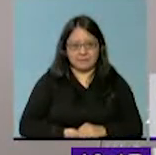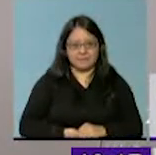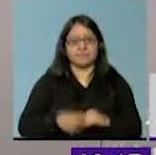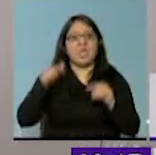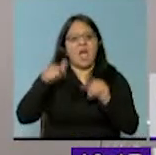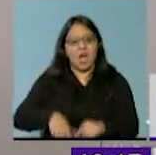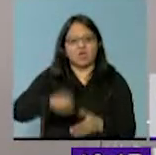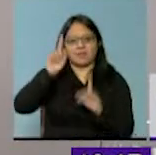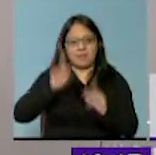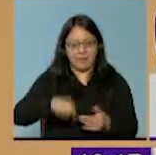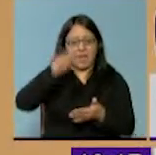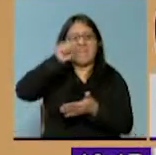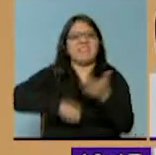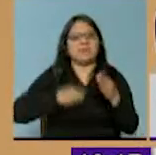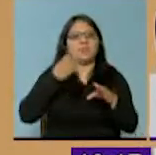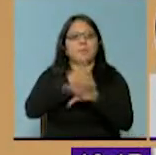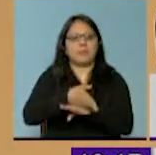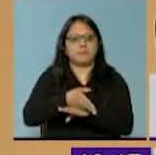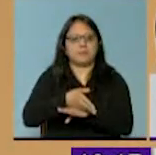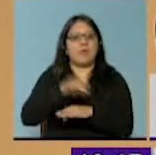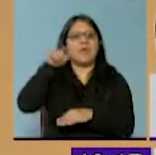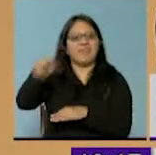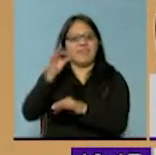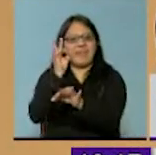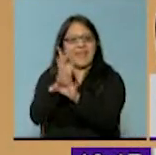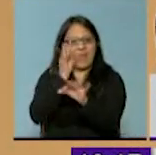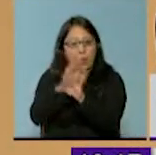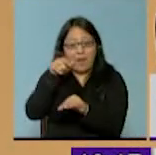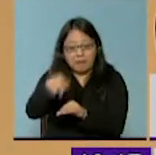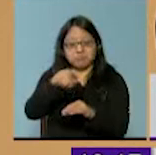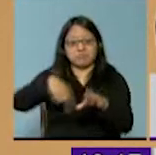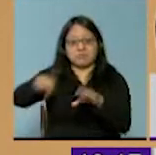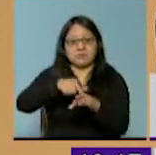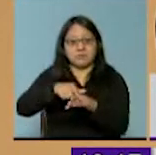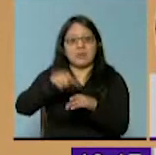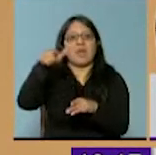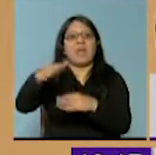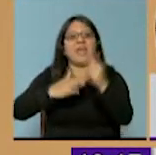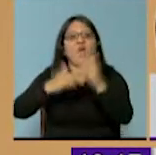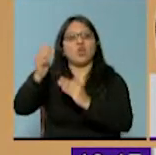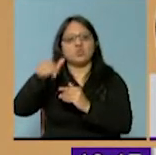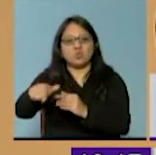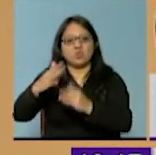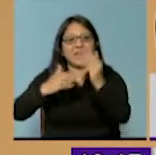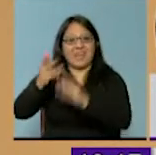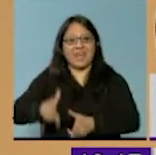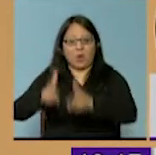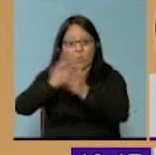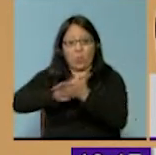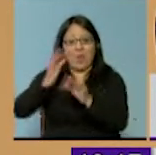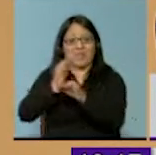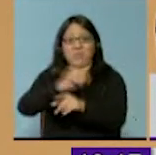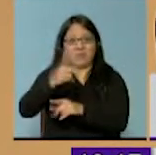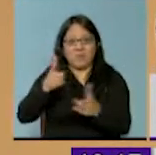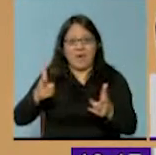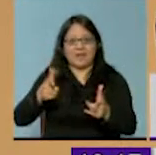la reinscripción, con... Desde el establecimiento. El establecimiento está montado sobre viviendas. Claro, el